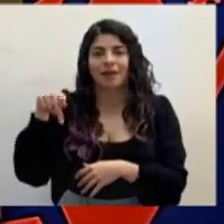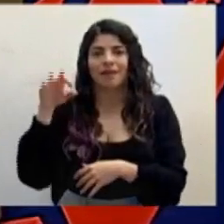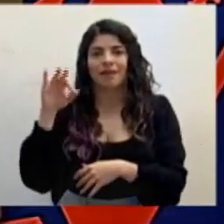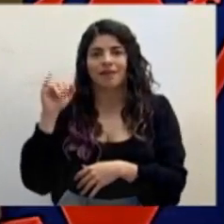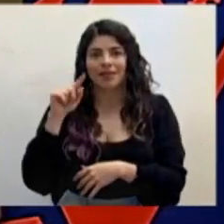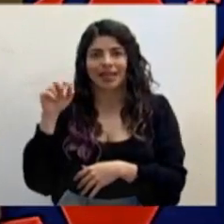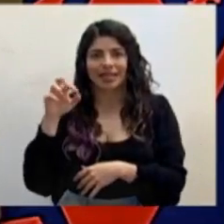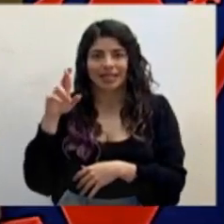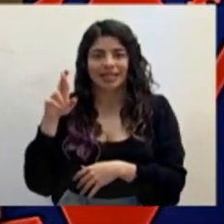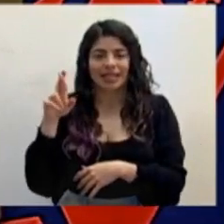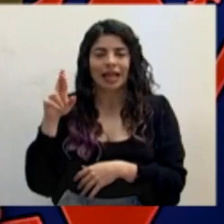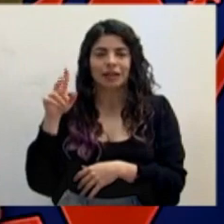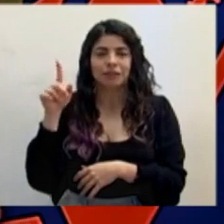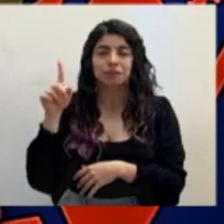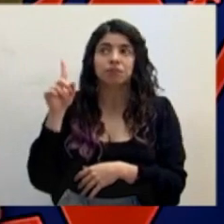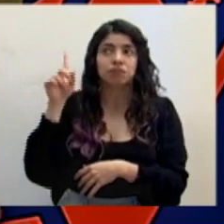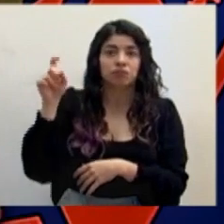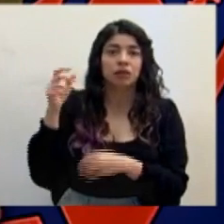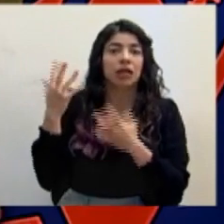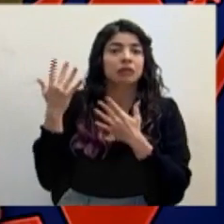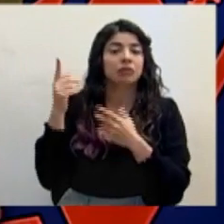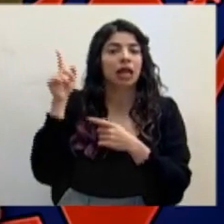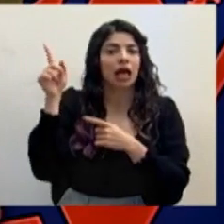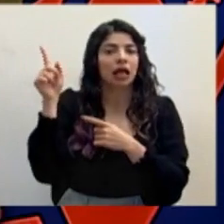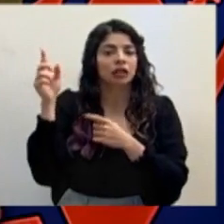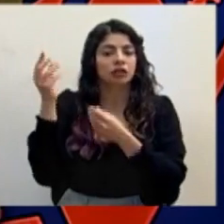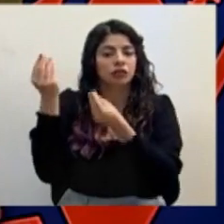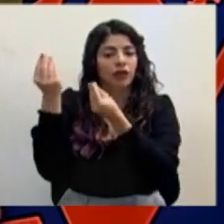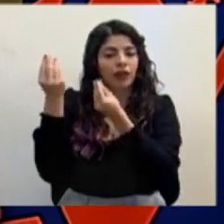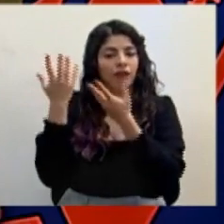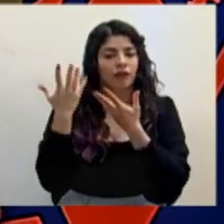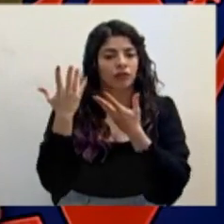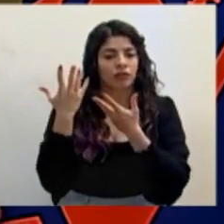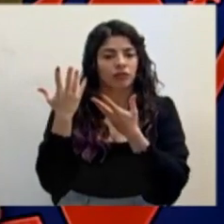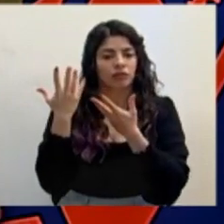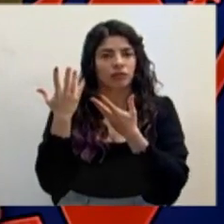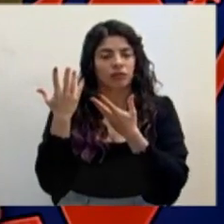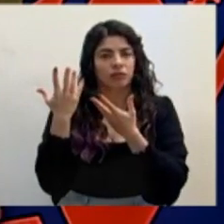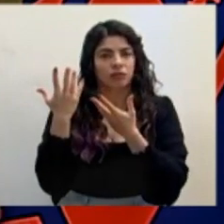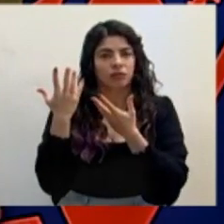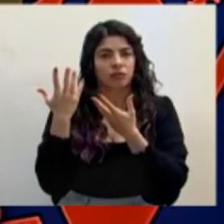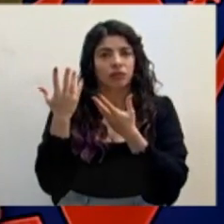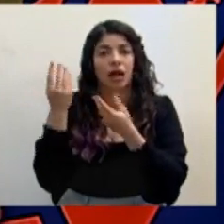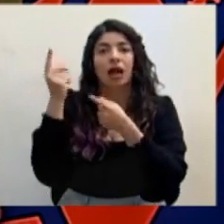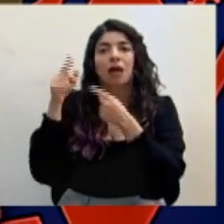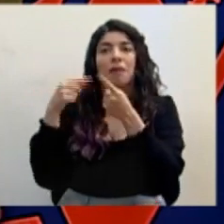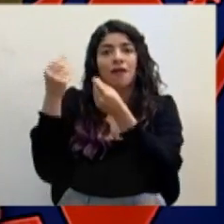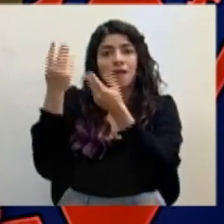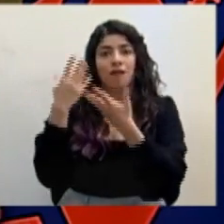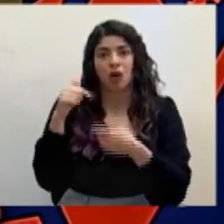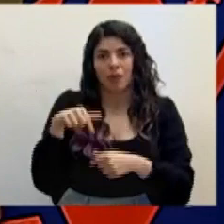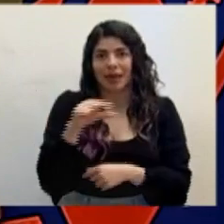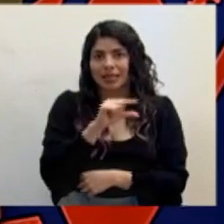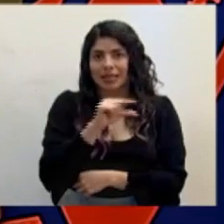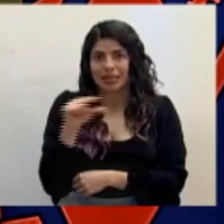ellos quedaron de informar en el transcurso de esta